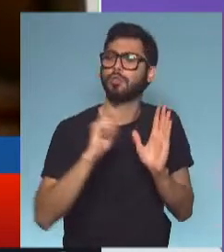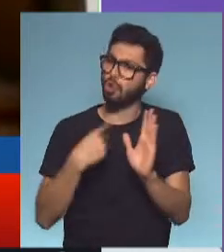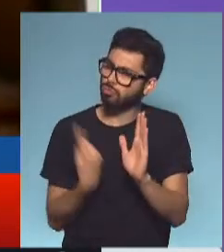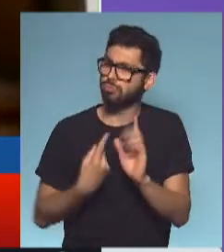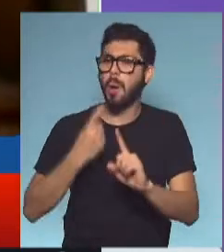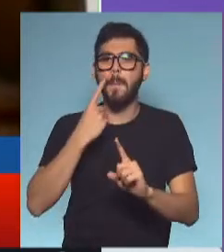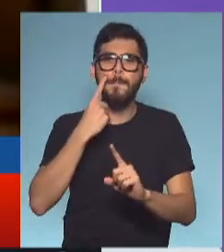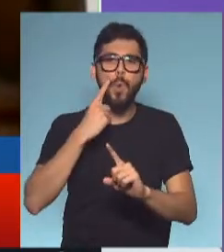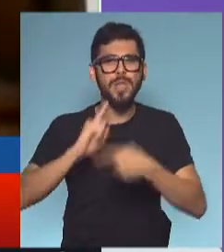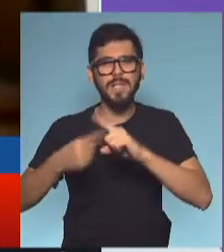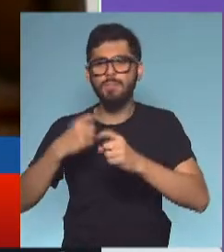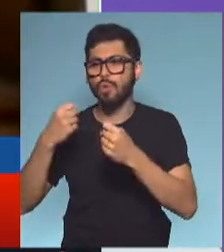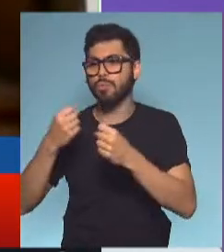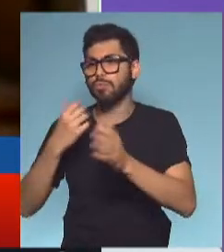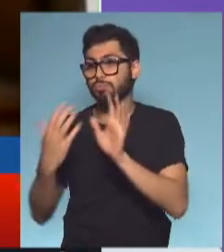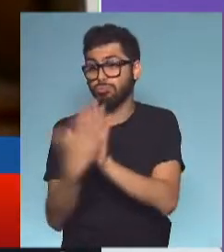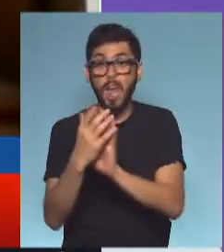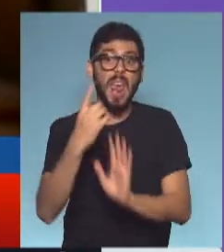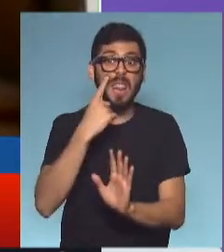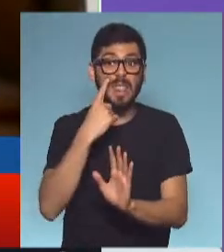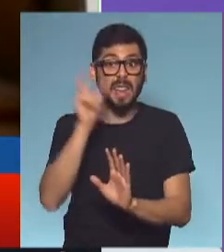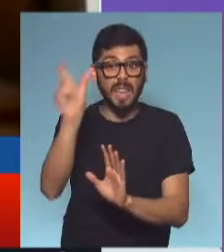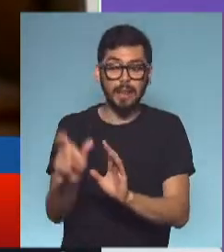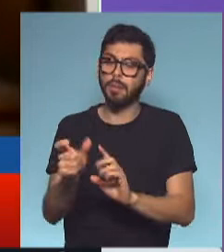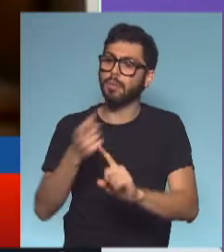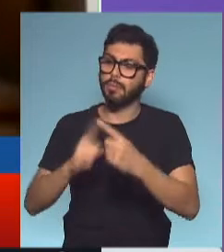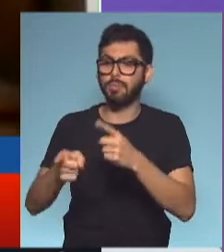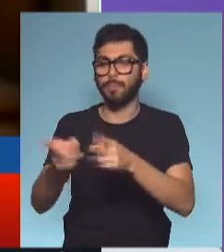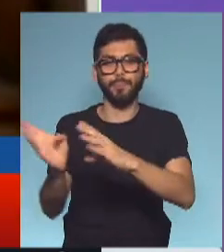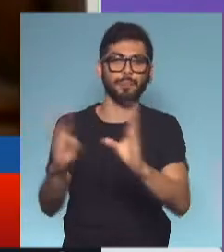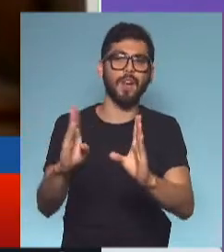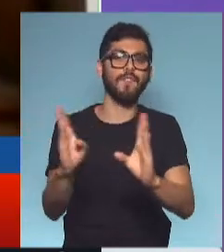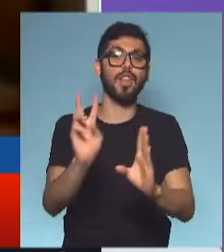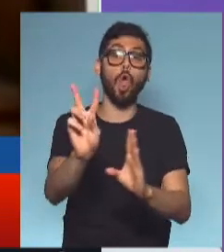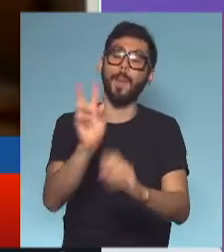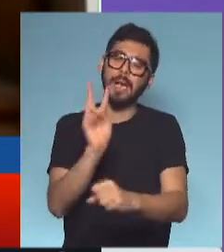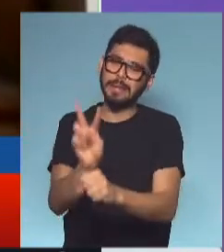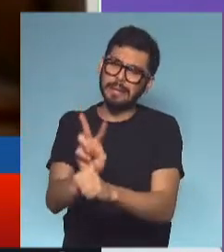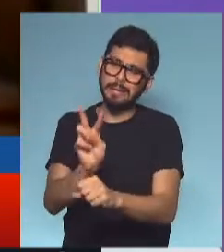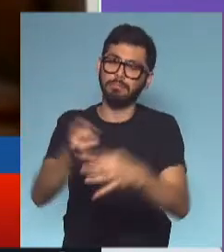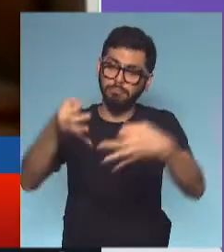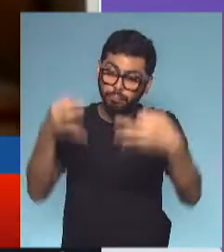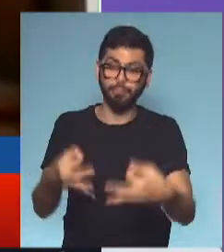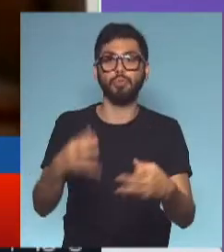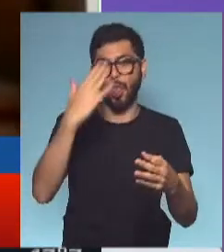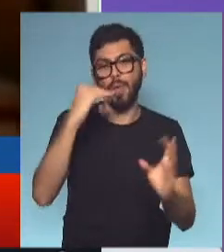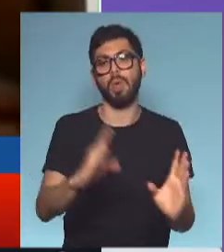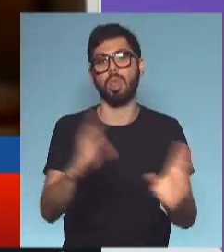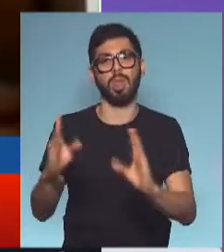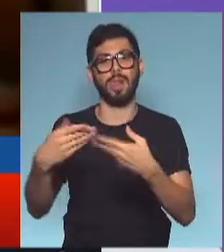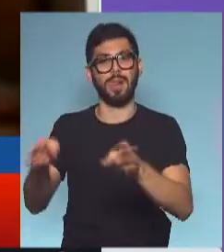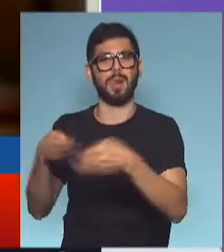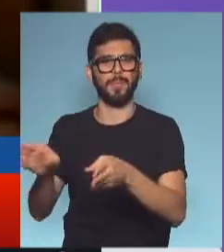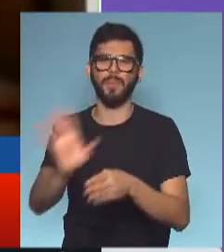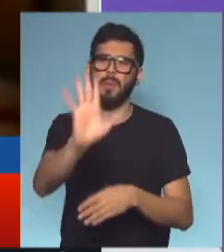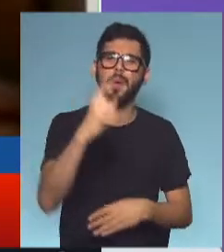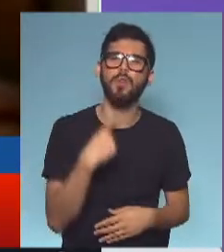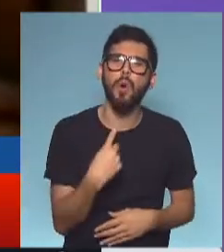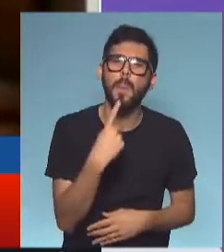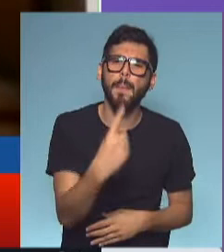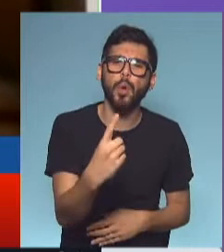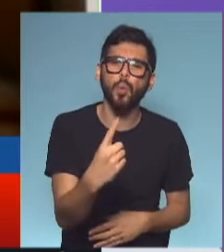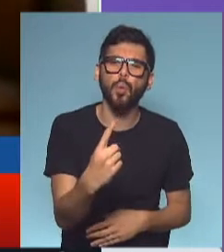con los municipios, con los intendentes, los hemos pasado a fase 2 para cuidar muchísimo más a la población. La Así consulta que sí, era, es algo sí. que